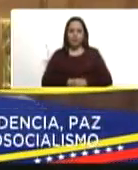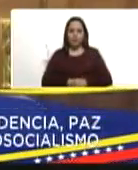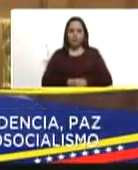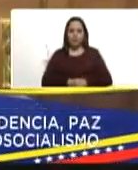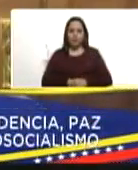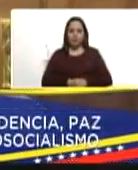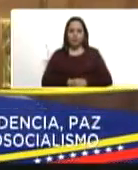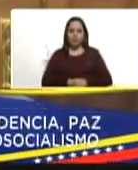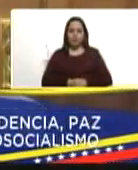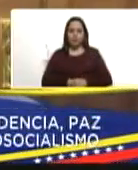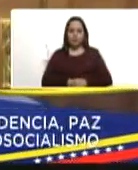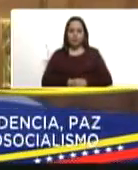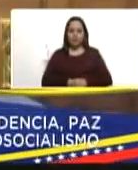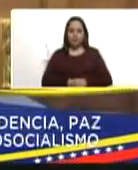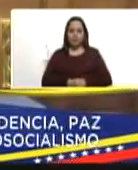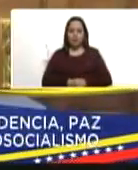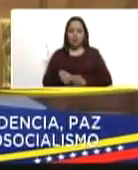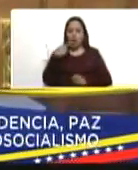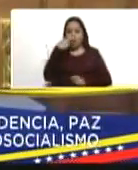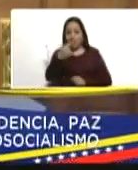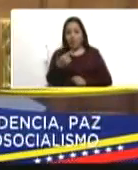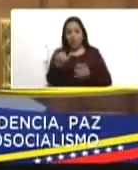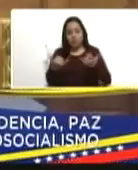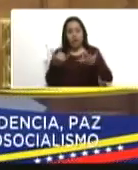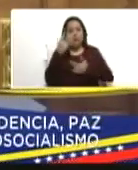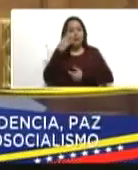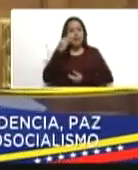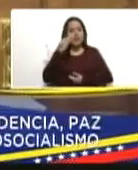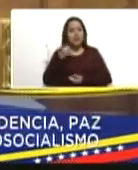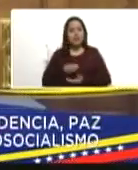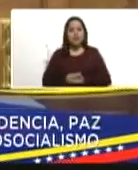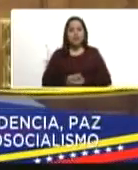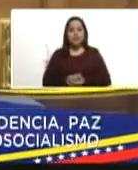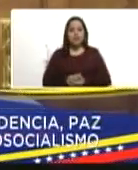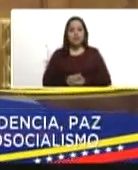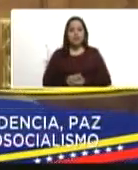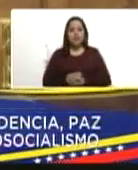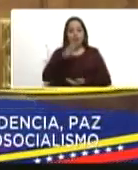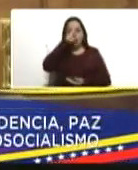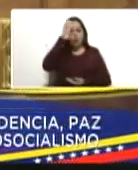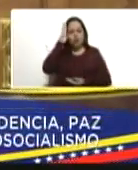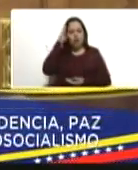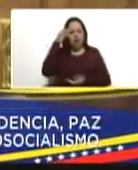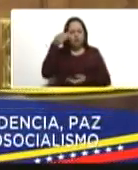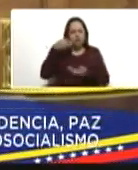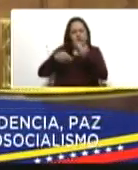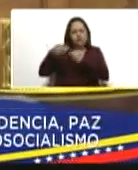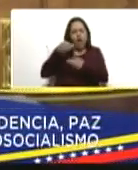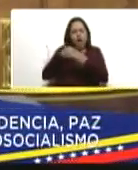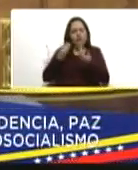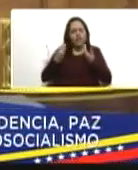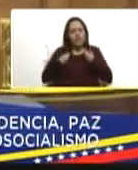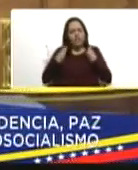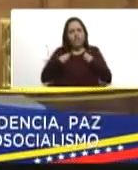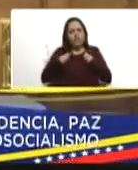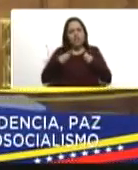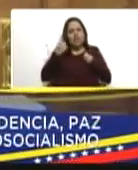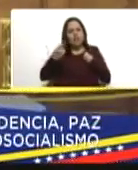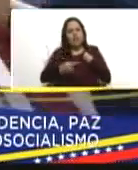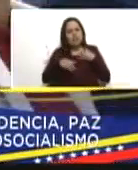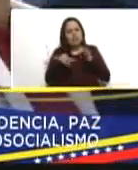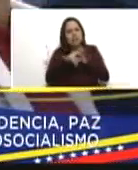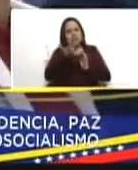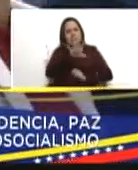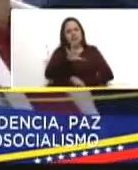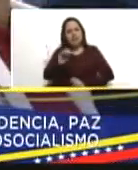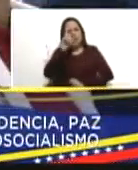esa lo digo con la experiencia Dios dado me contó su vida en el postcast y también tiene como 50 años de